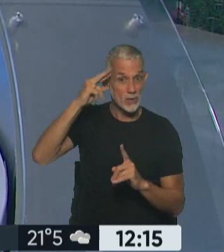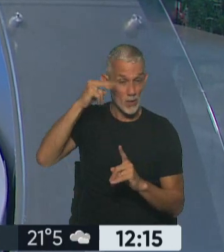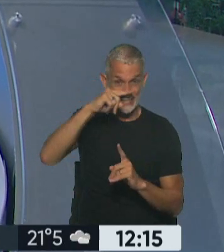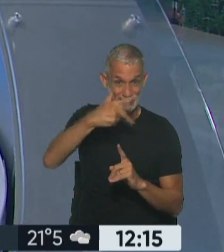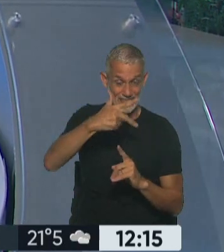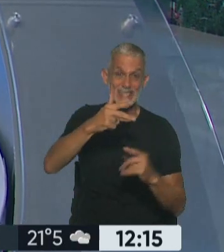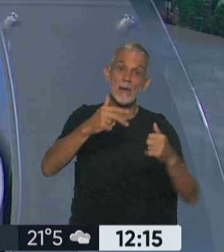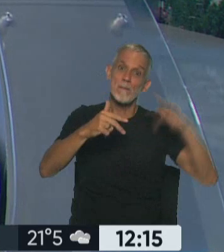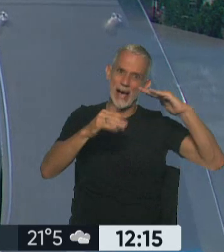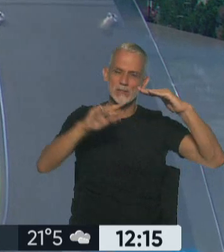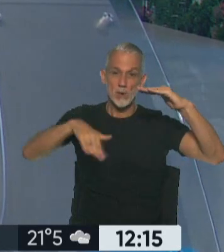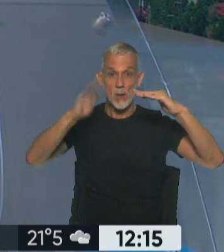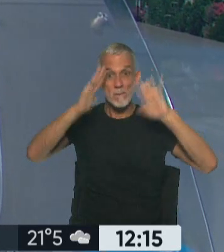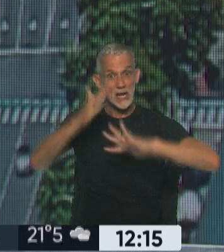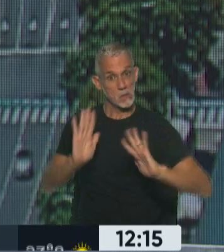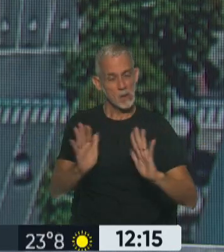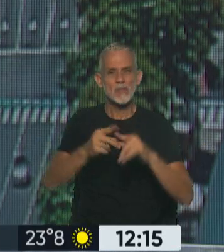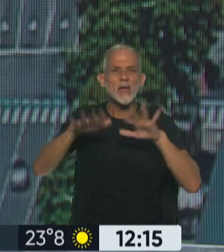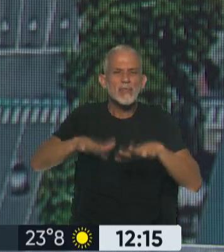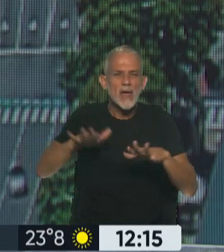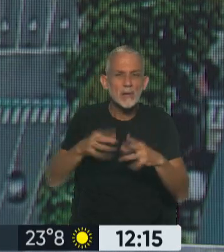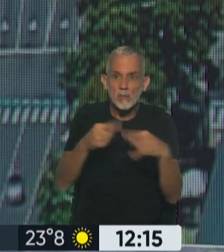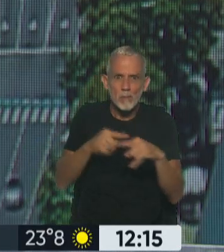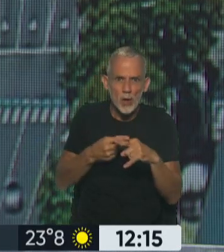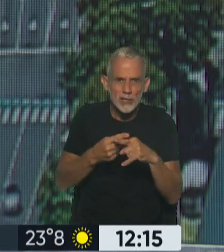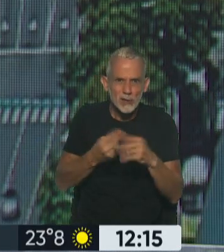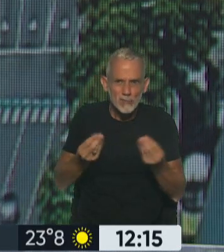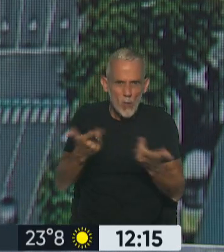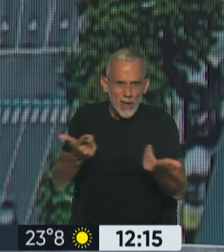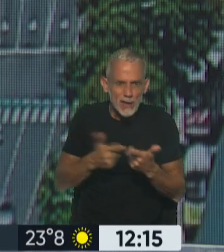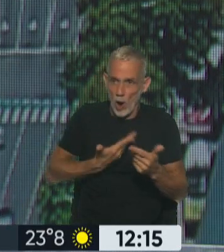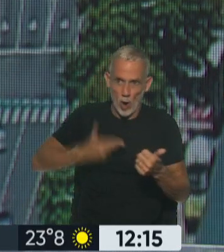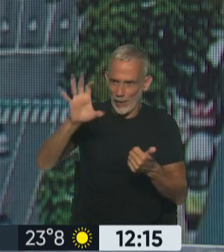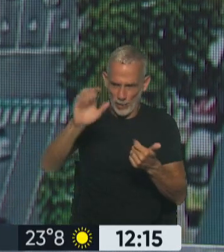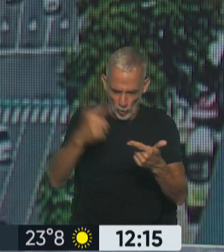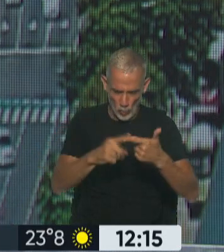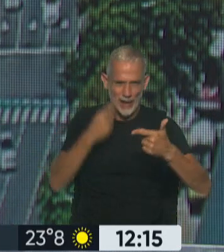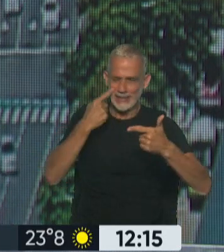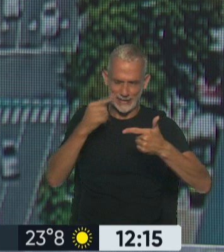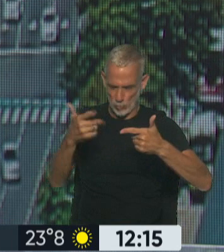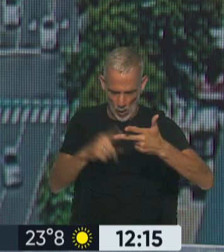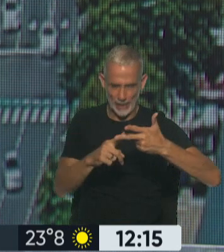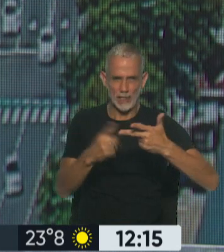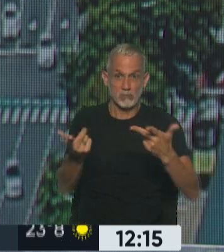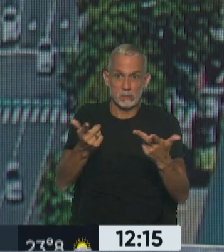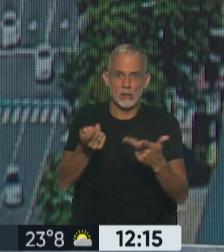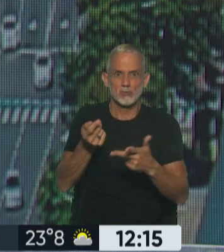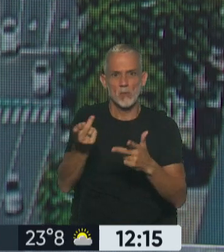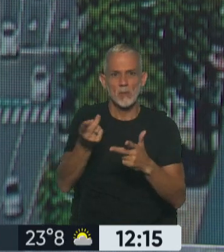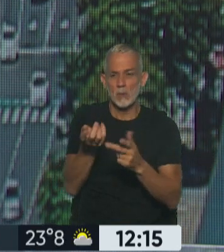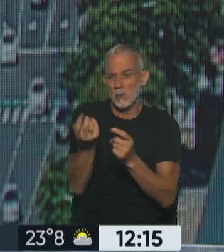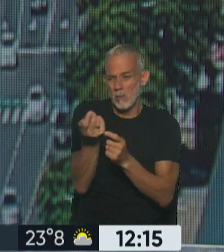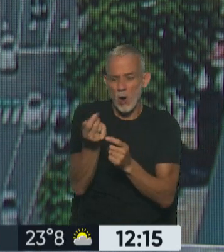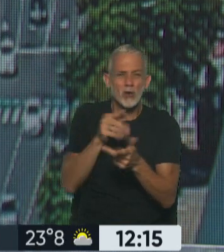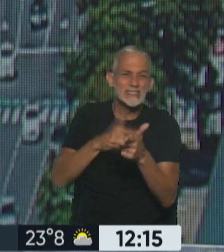Y otra, ser el presidente más débil en términos de recursos político-institucionales. No tiene gobernadores, no tiene intendentes, tiene apenas un puñado